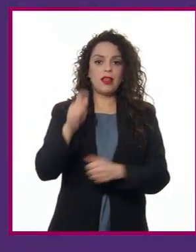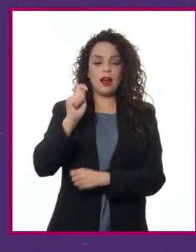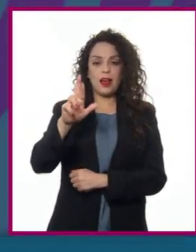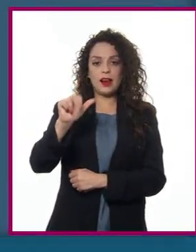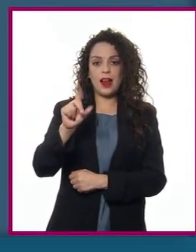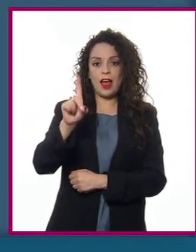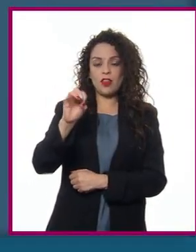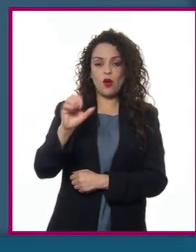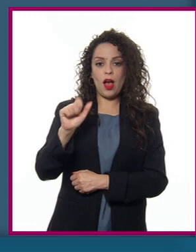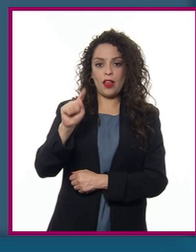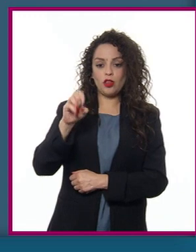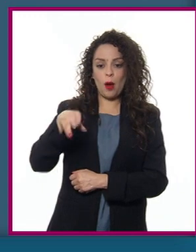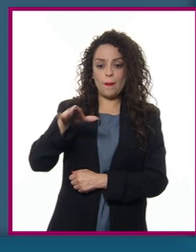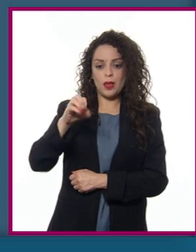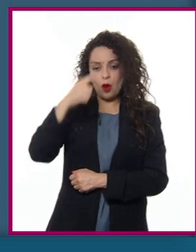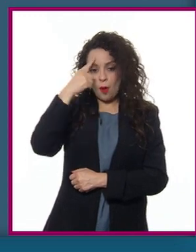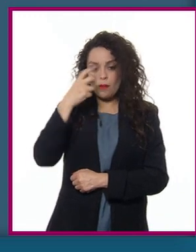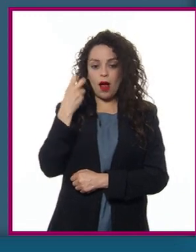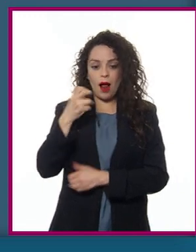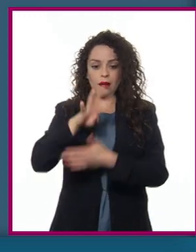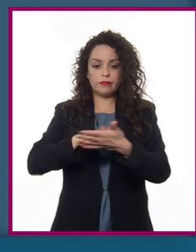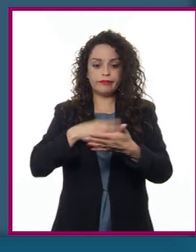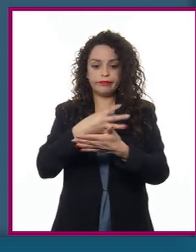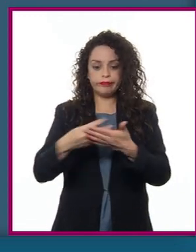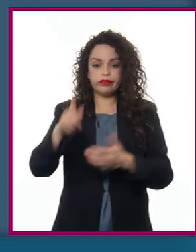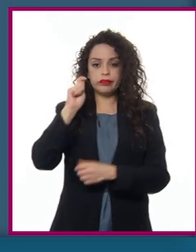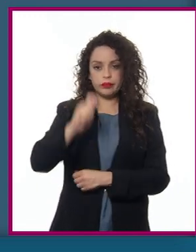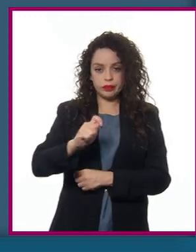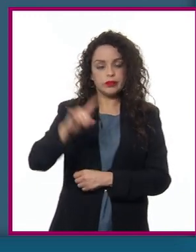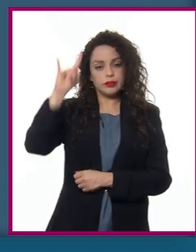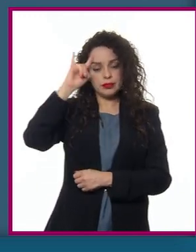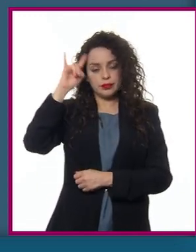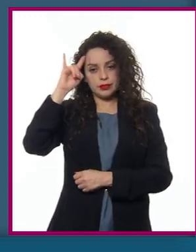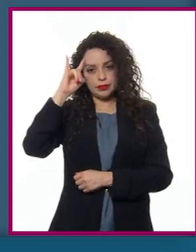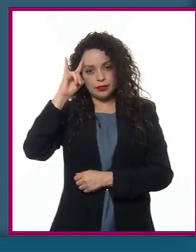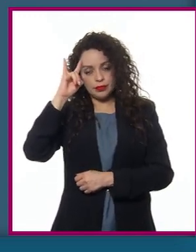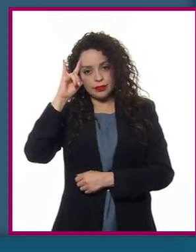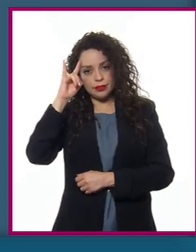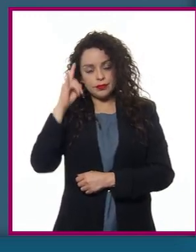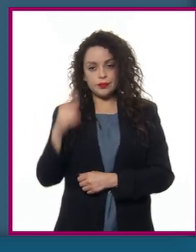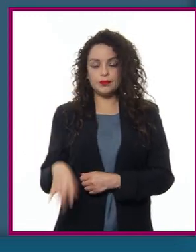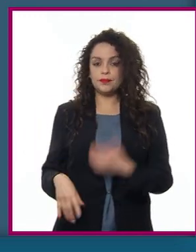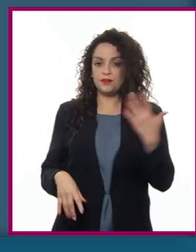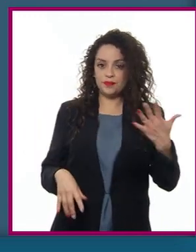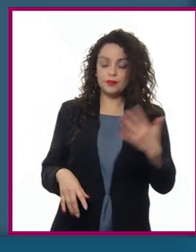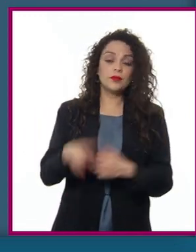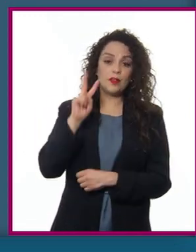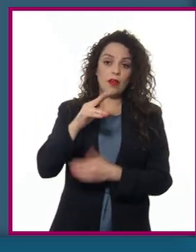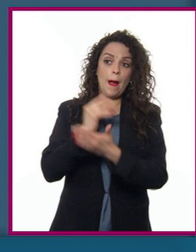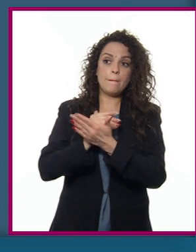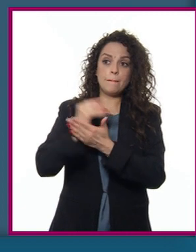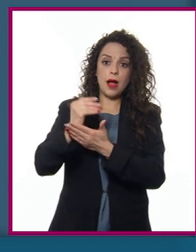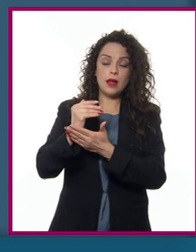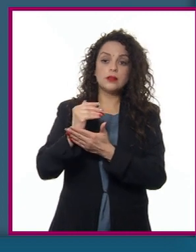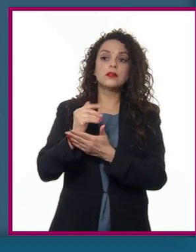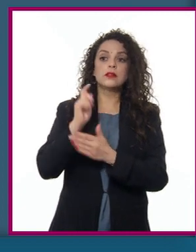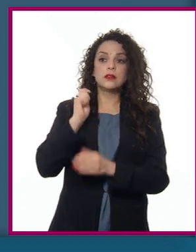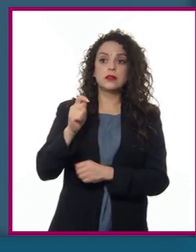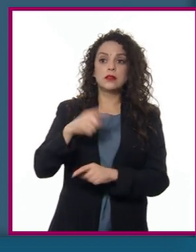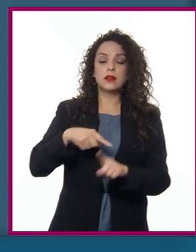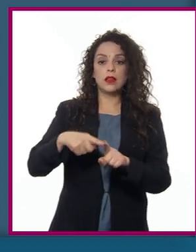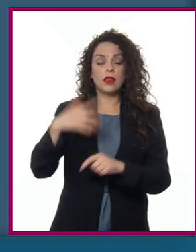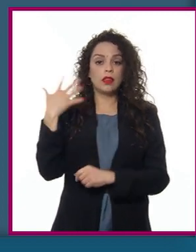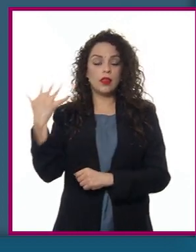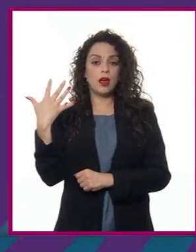de los elementos situados al lado izquierdo de la tabla periódica. Son mayores que los rayos atómicos de los elementos situados del lado